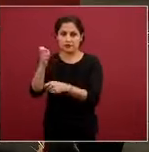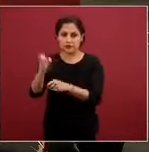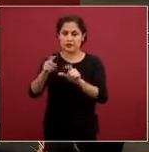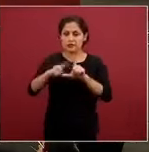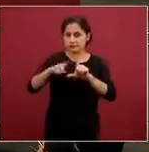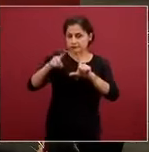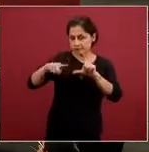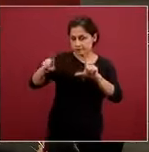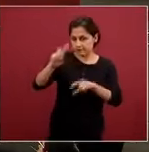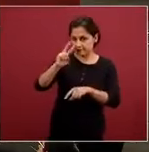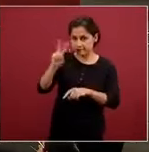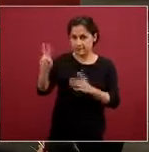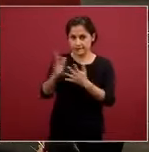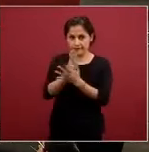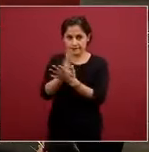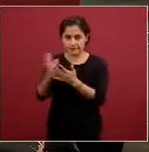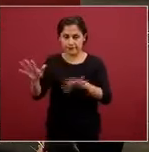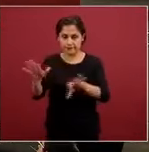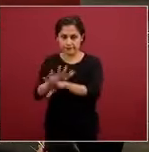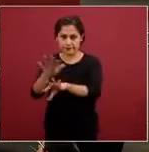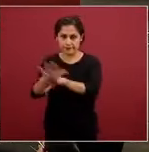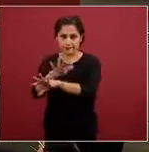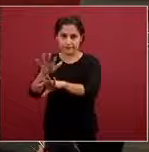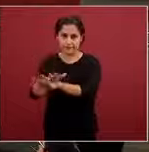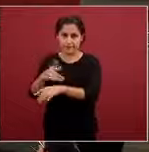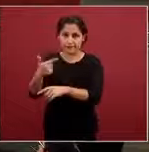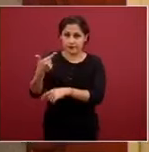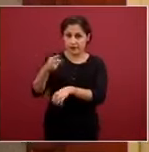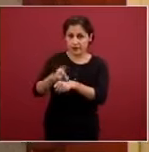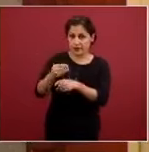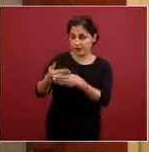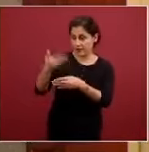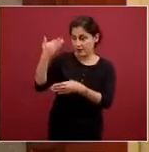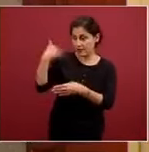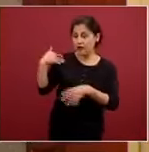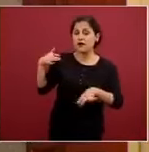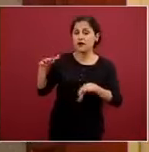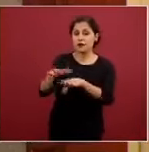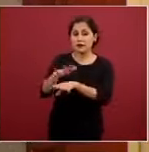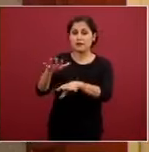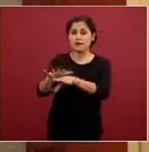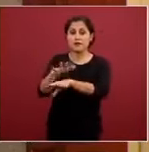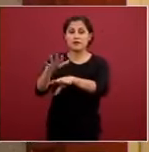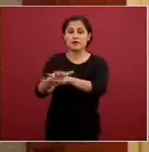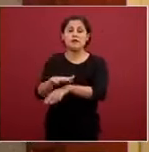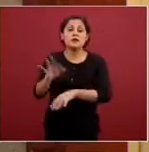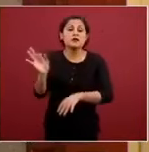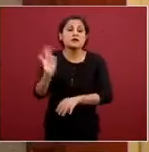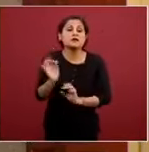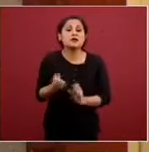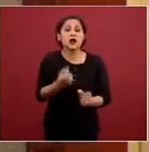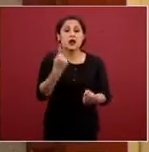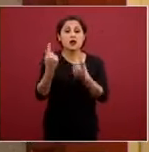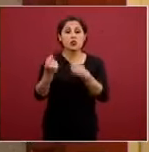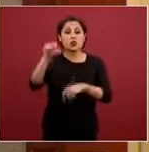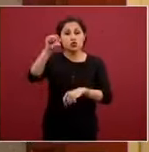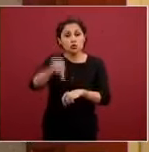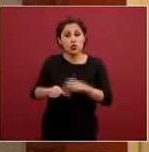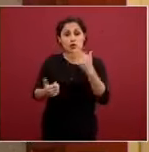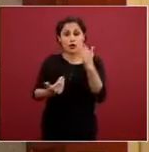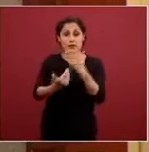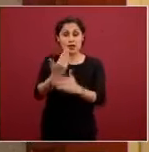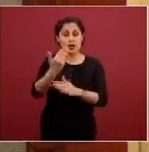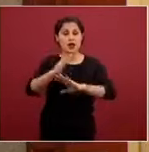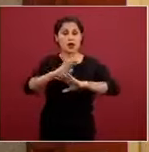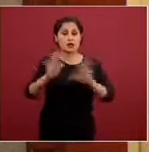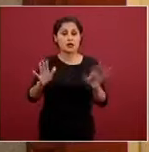últimos 7 días más, y muchos de ellos pues lógicamente hasta pudieron haberle tomado apenas la muestra hoy por la mañana